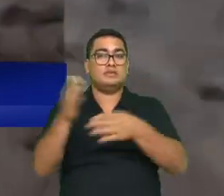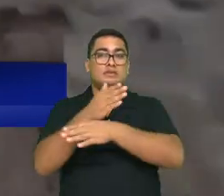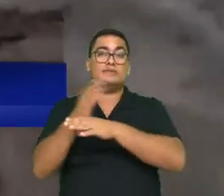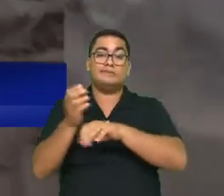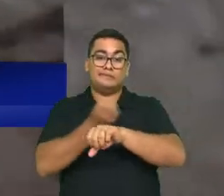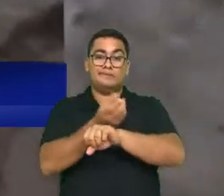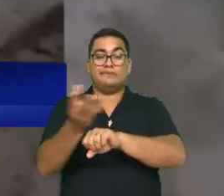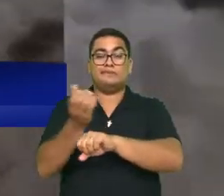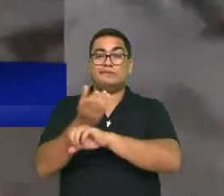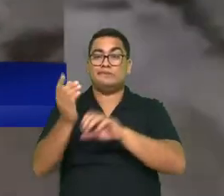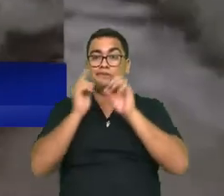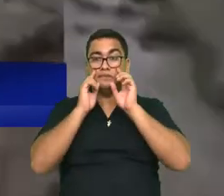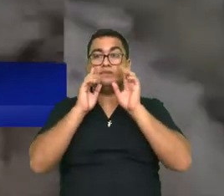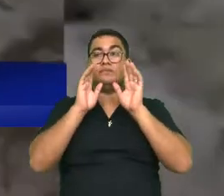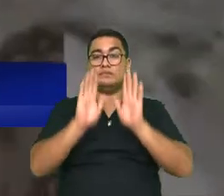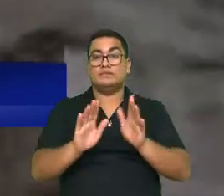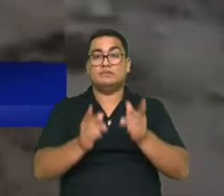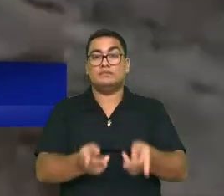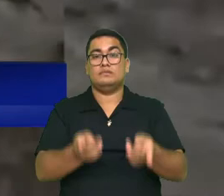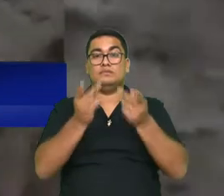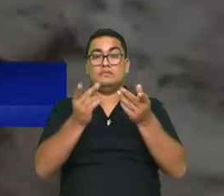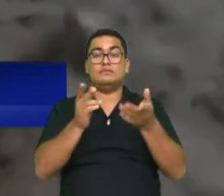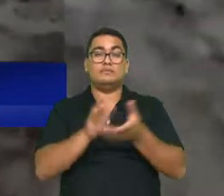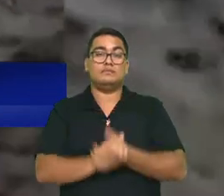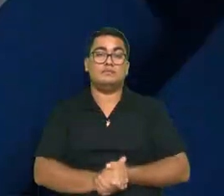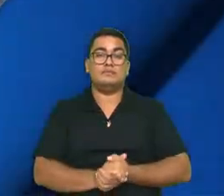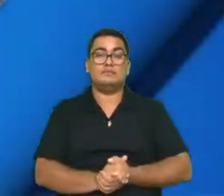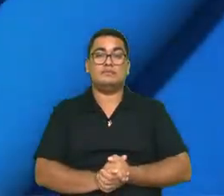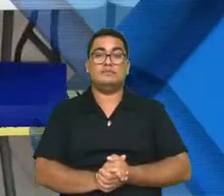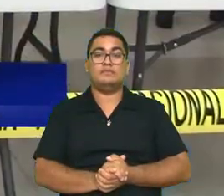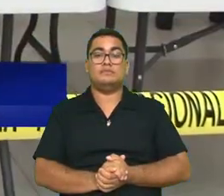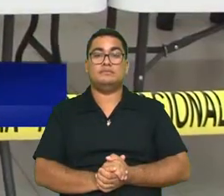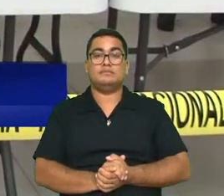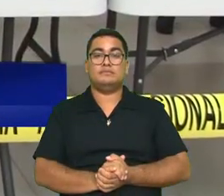recomendaciones que se brinden para salvaguardar la vida.